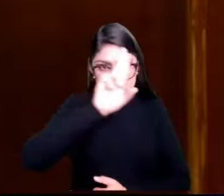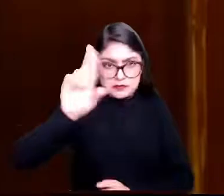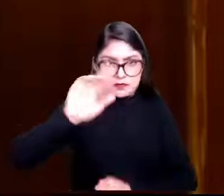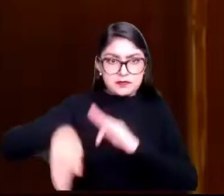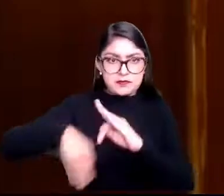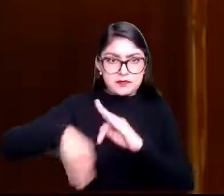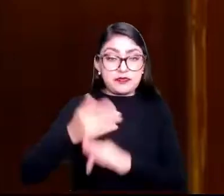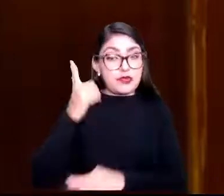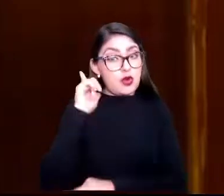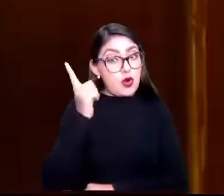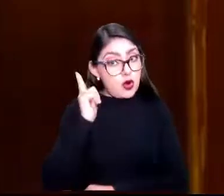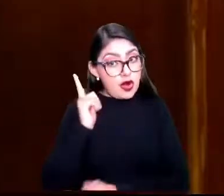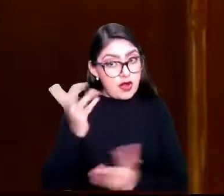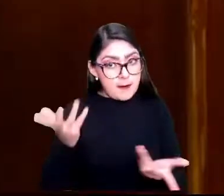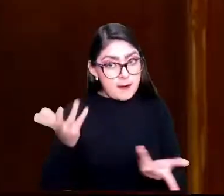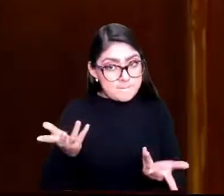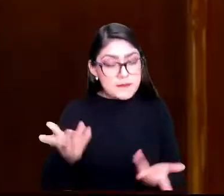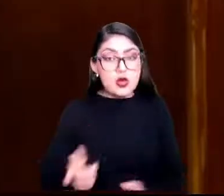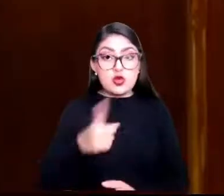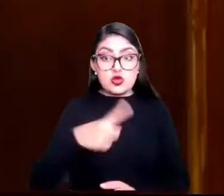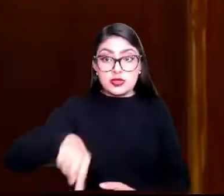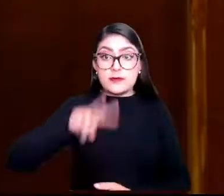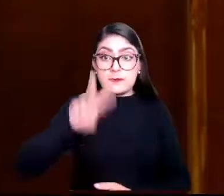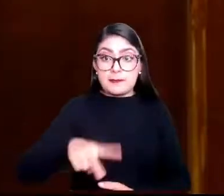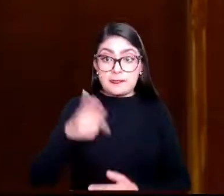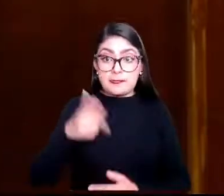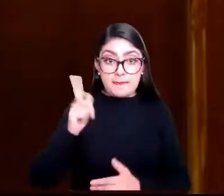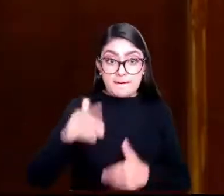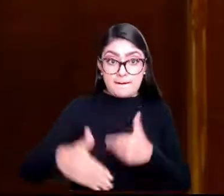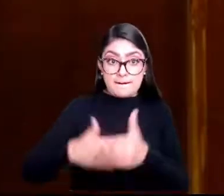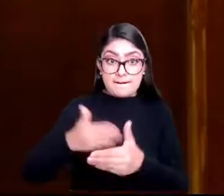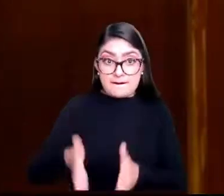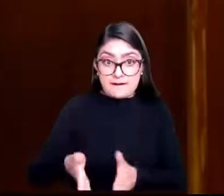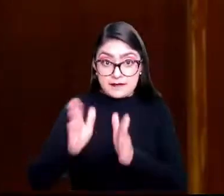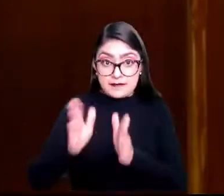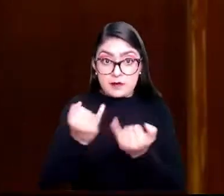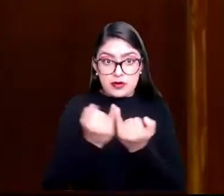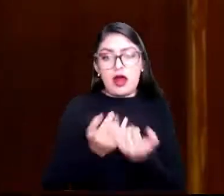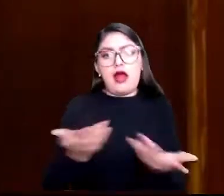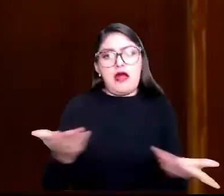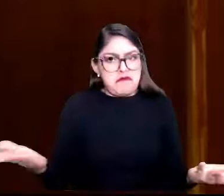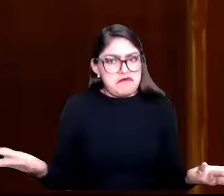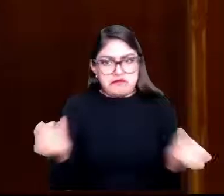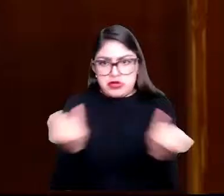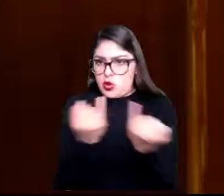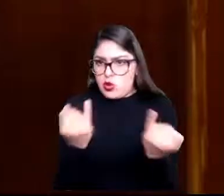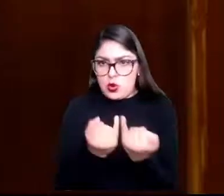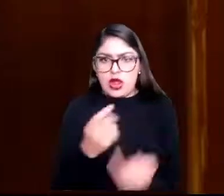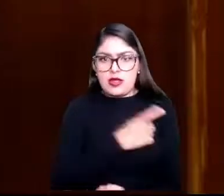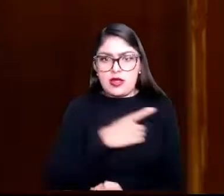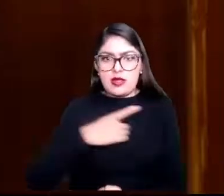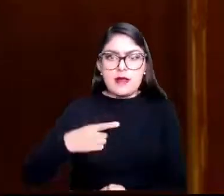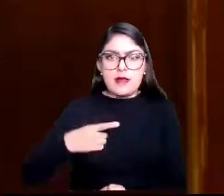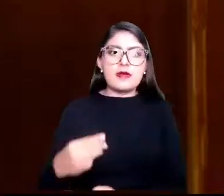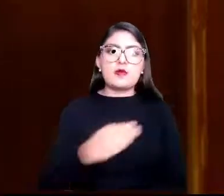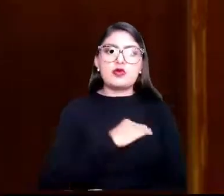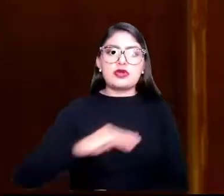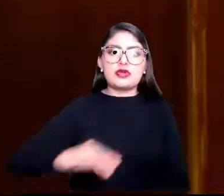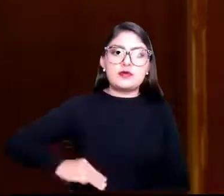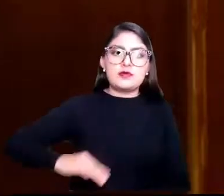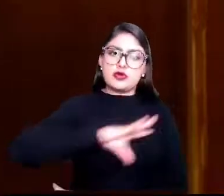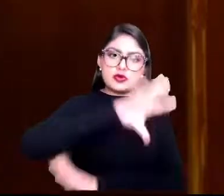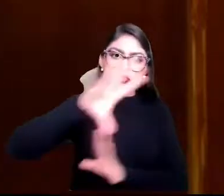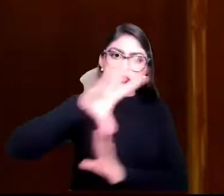va a marcar la ruta, pues mandamos a todos los municipios, los más importantes de esta gran entidad, a que